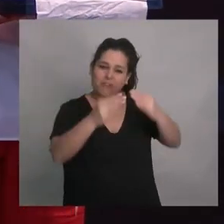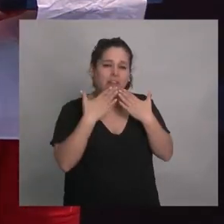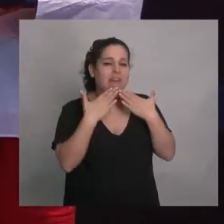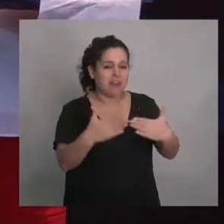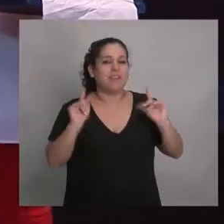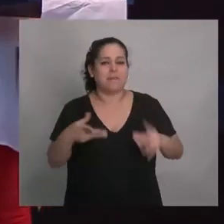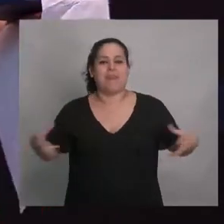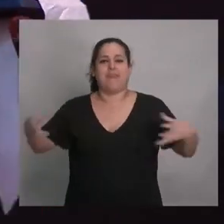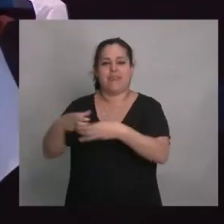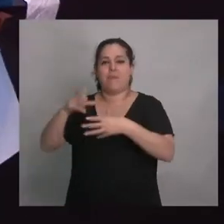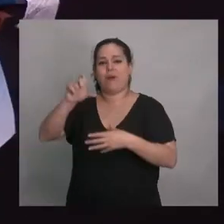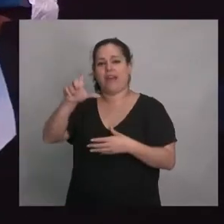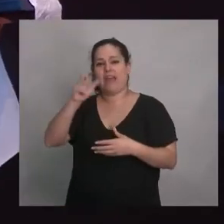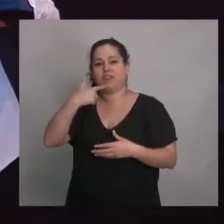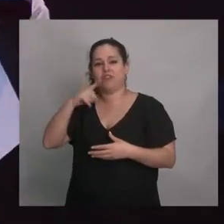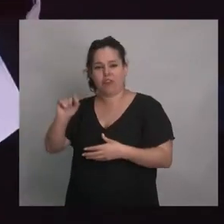clase